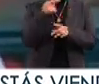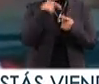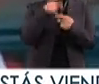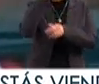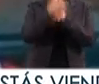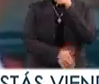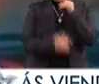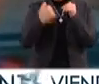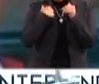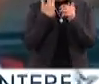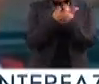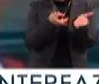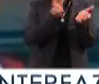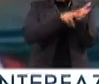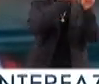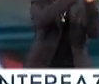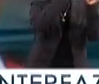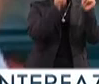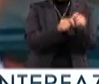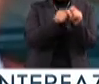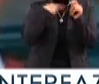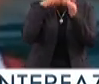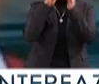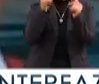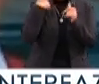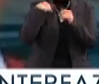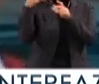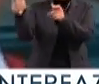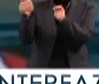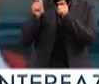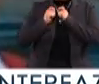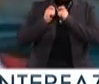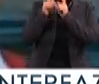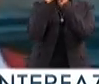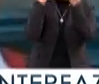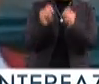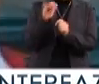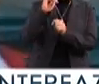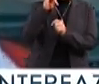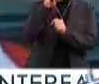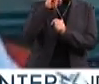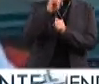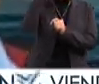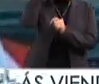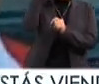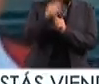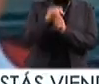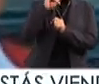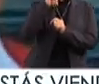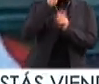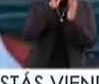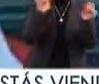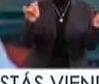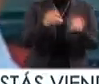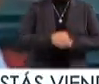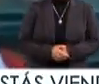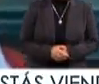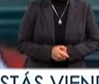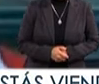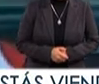es terminar la doble titulación en Francia para así obtener un título de ingeniero mexicano y de ingeniero francés.